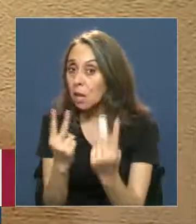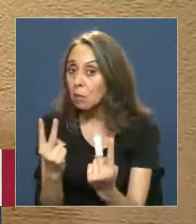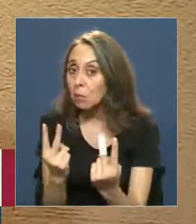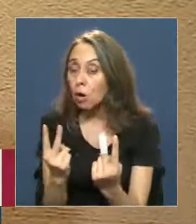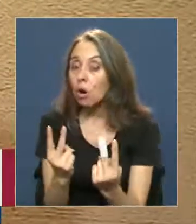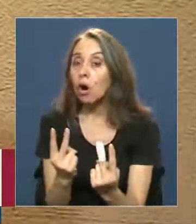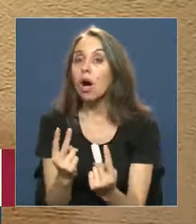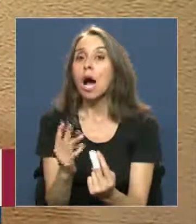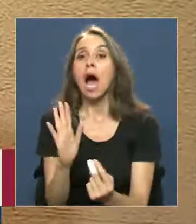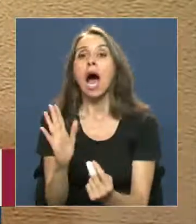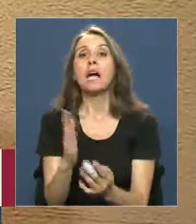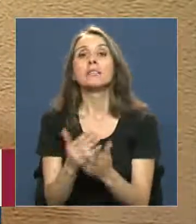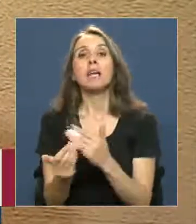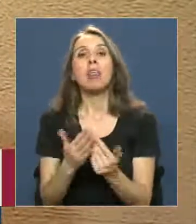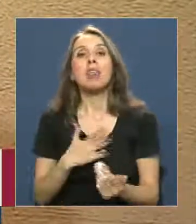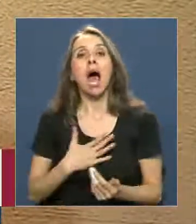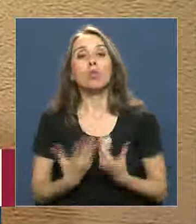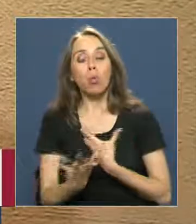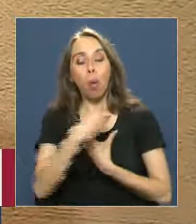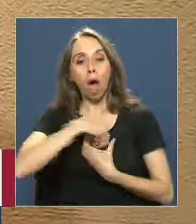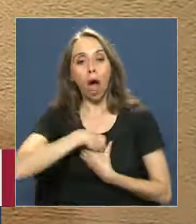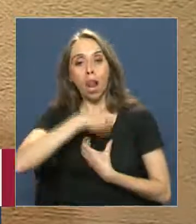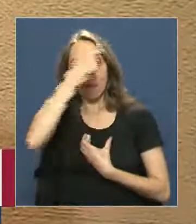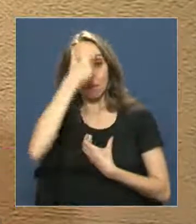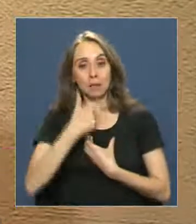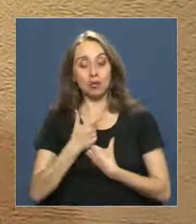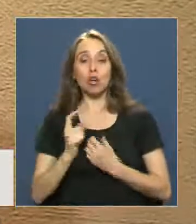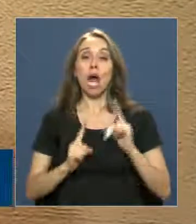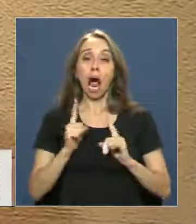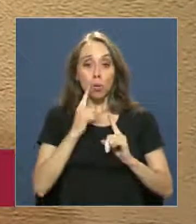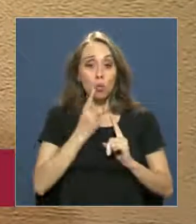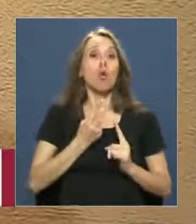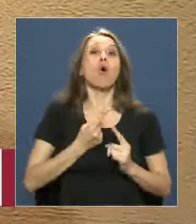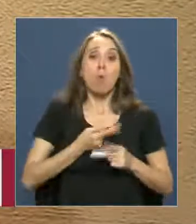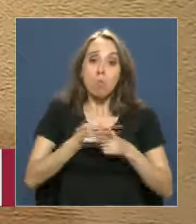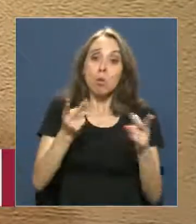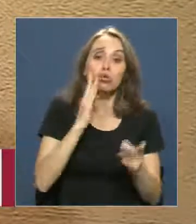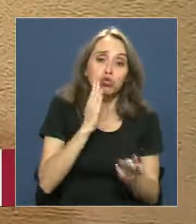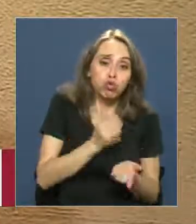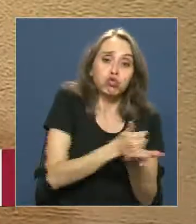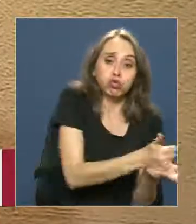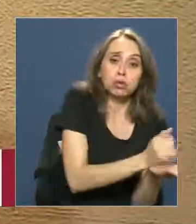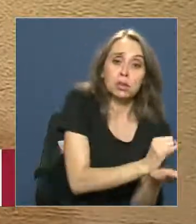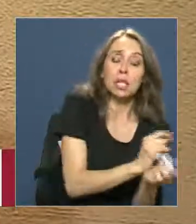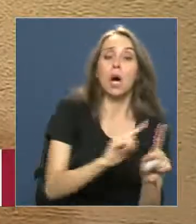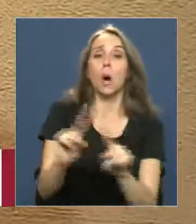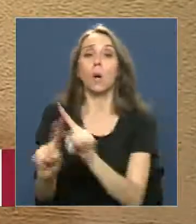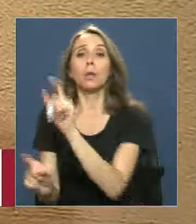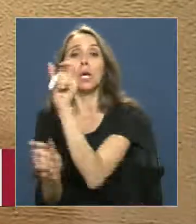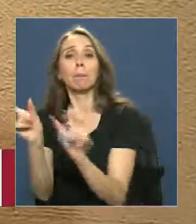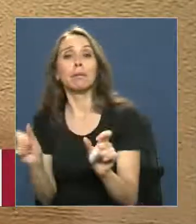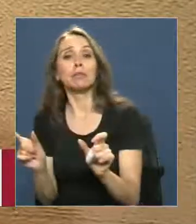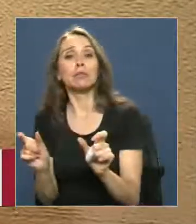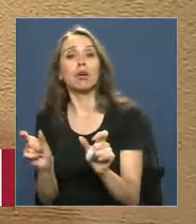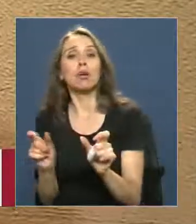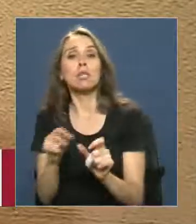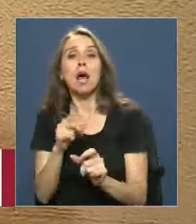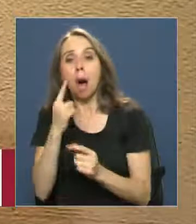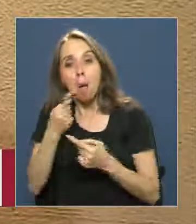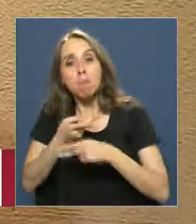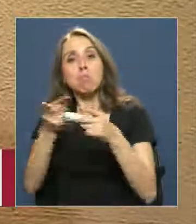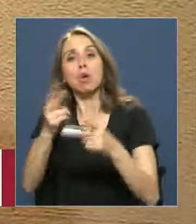la naturaleza íntima de las personas, mostrando por un lado solidaridad muchas veces y en otros casos